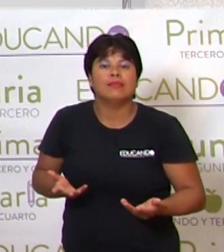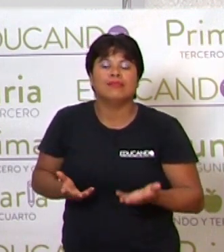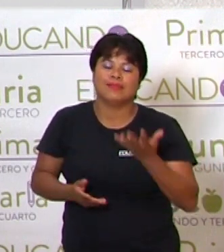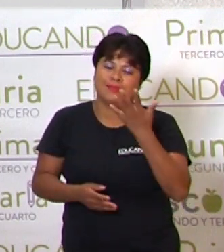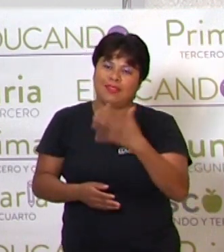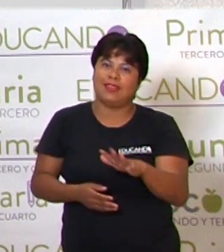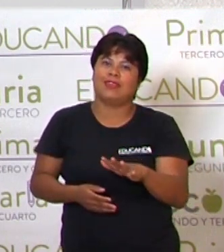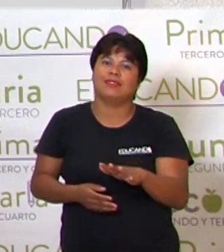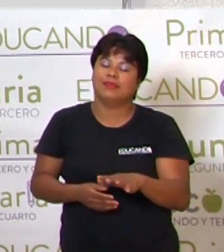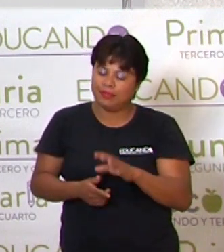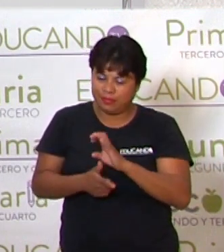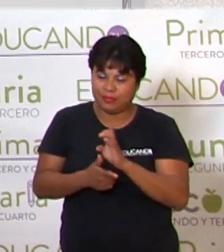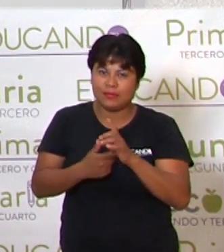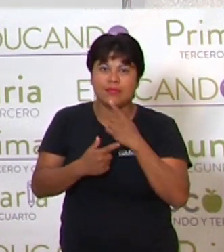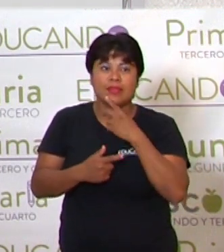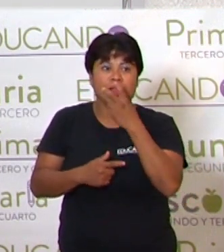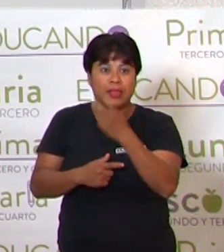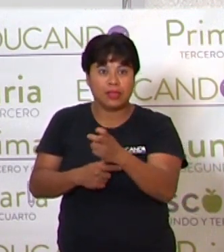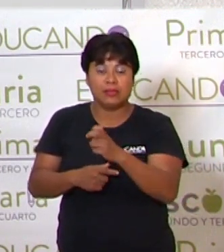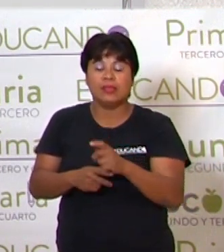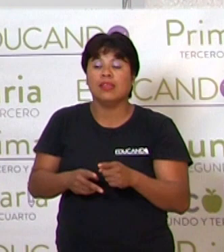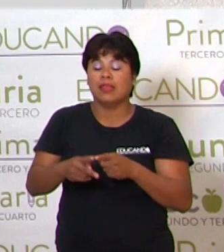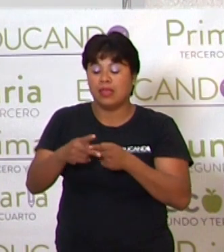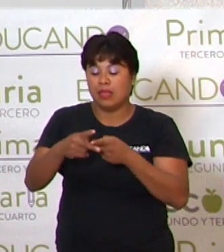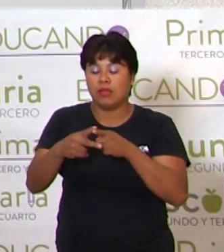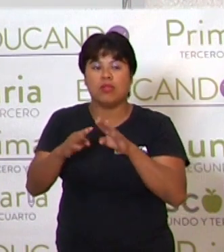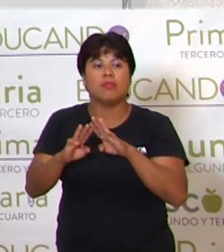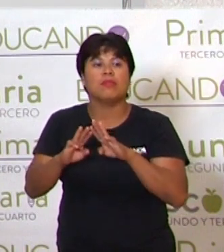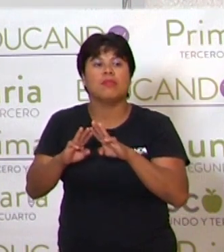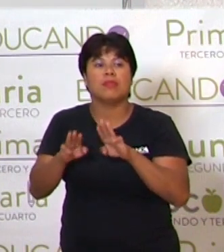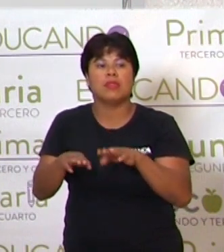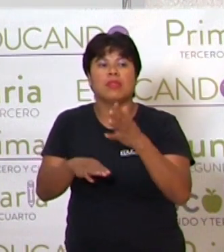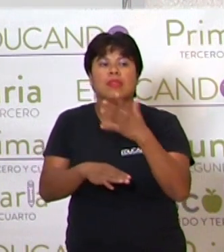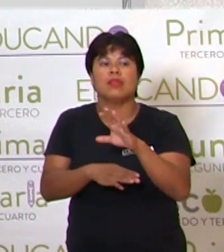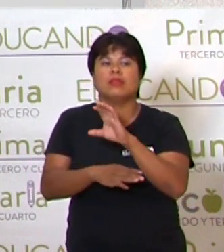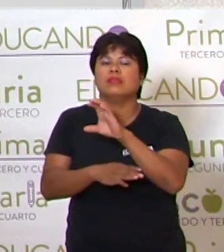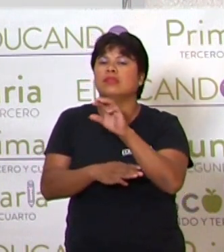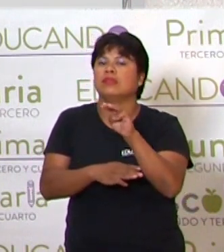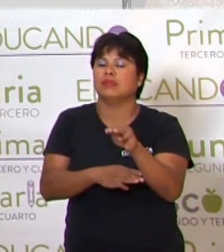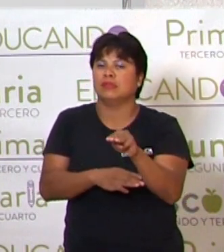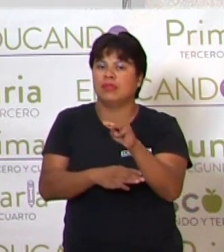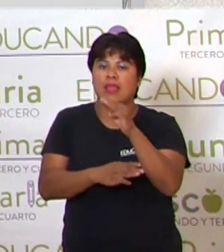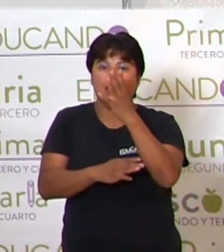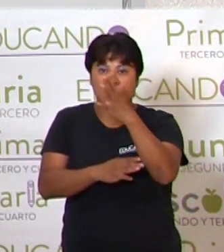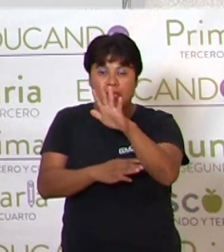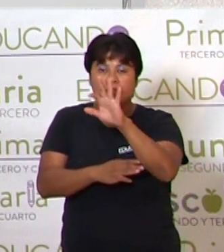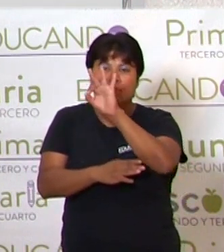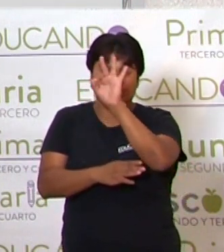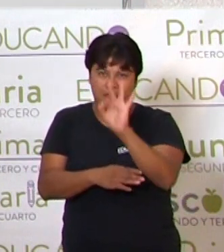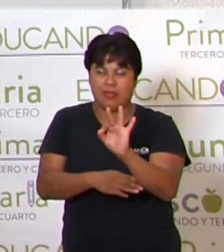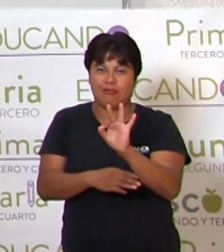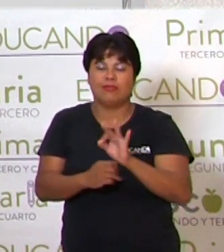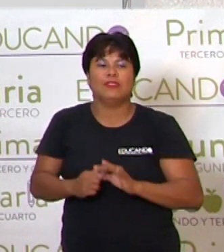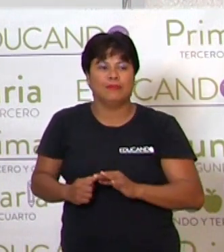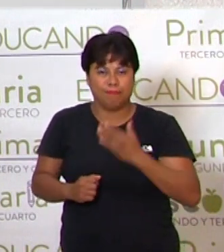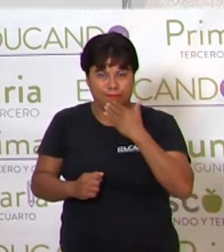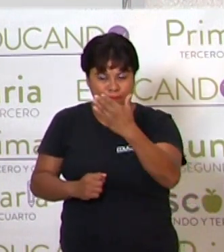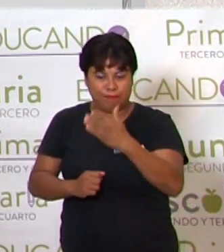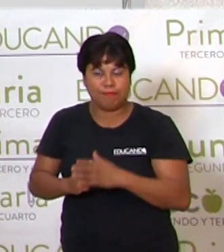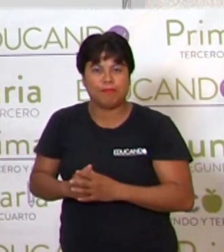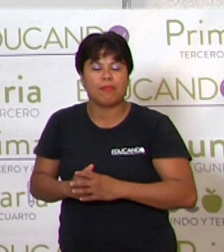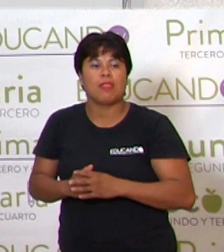Pues 10. Entonces quiere decir que este ángulo mide 10 grados. ¿Sí? Muy